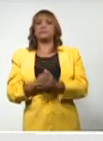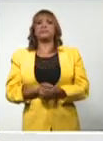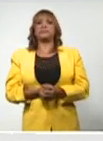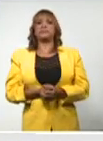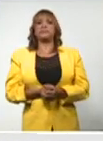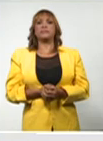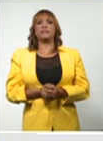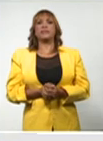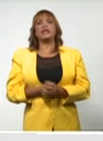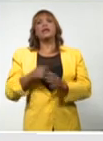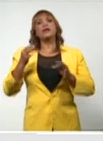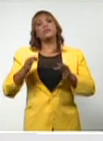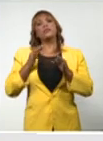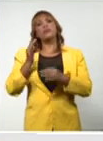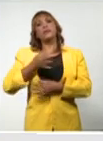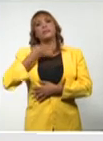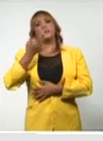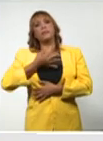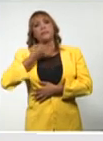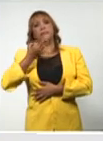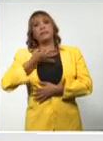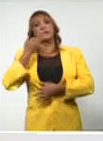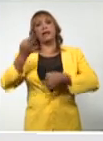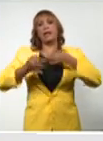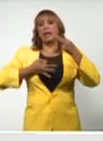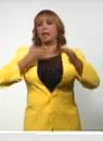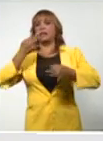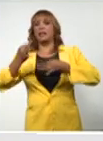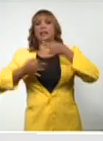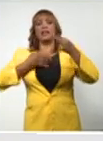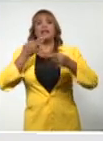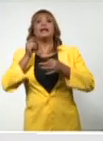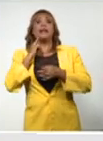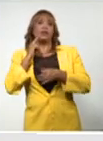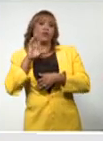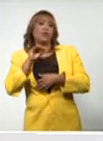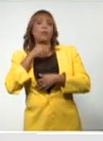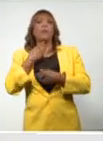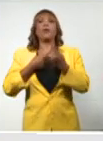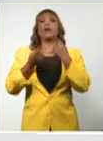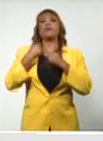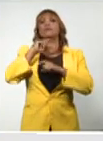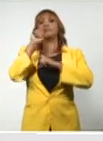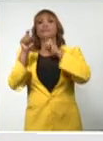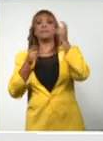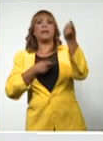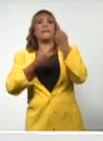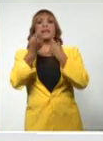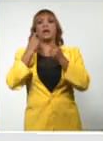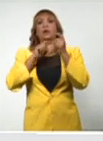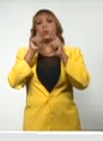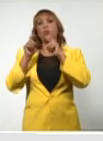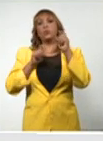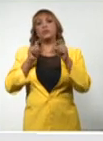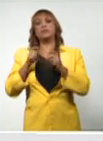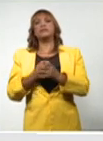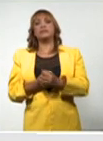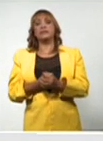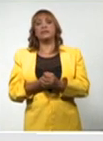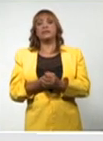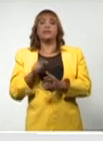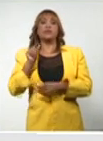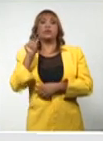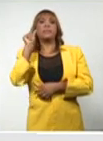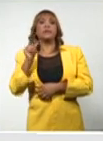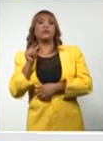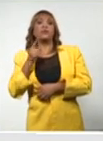siempre decimos, o como hemos explicado varias veces, lo digo por algunas preguntas que me han hecho, son pacientes que después tienen